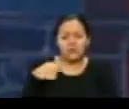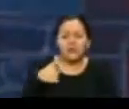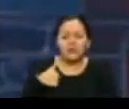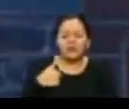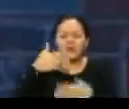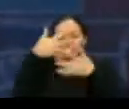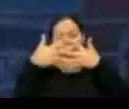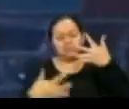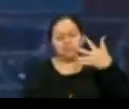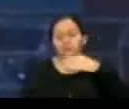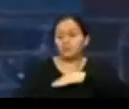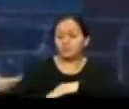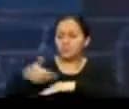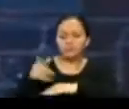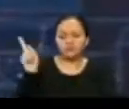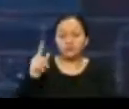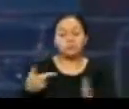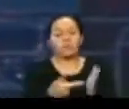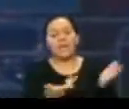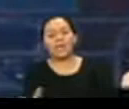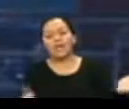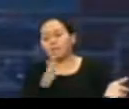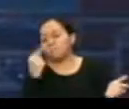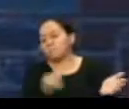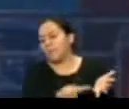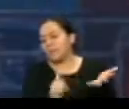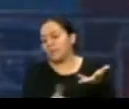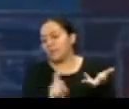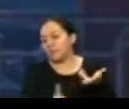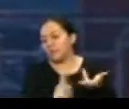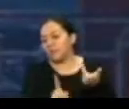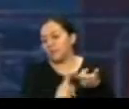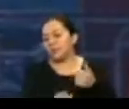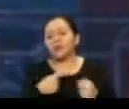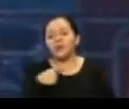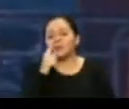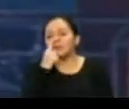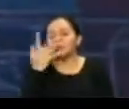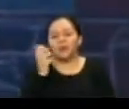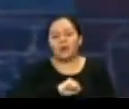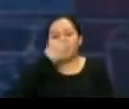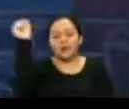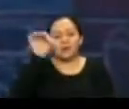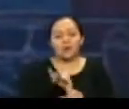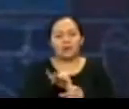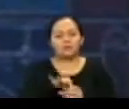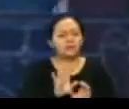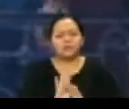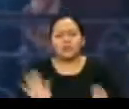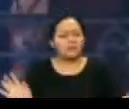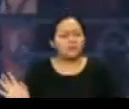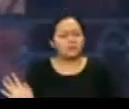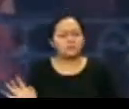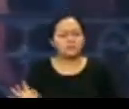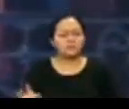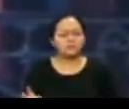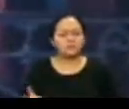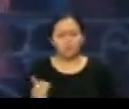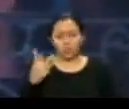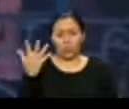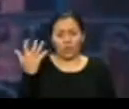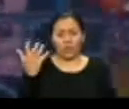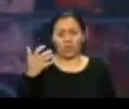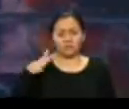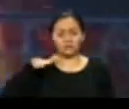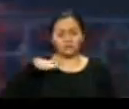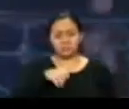le interesa el país, le interesa ganar las próximas elecciones. Y si para quebrar al gobierno tienen que